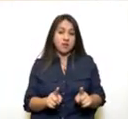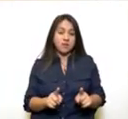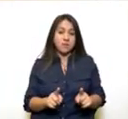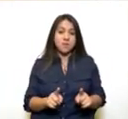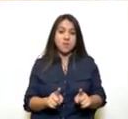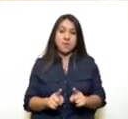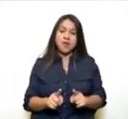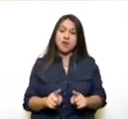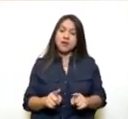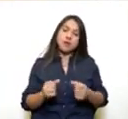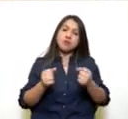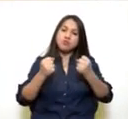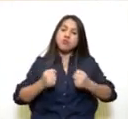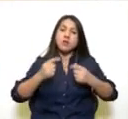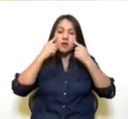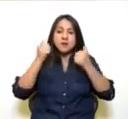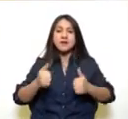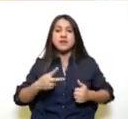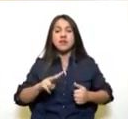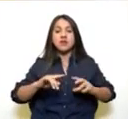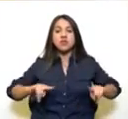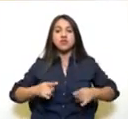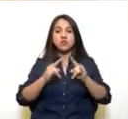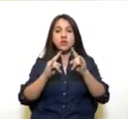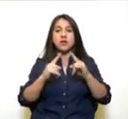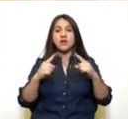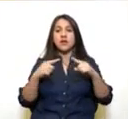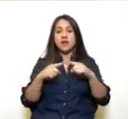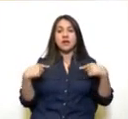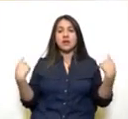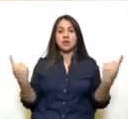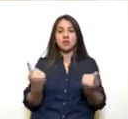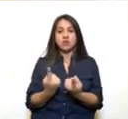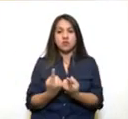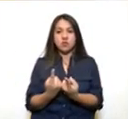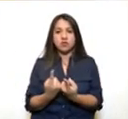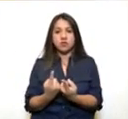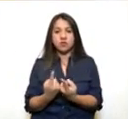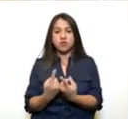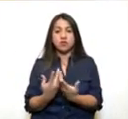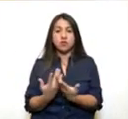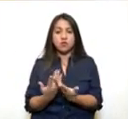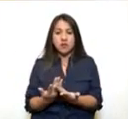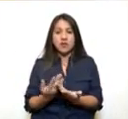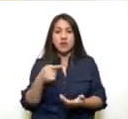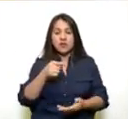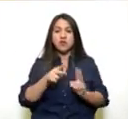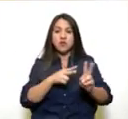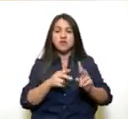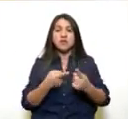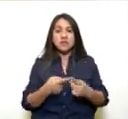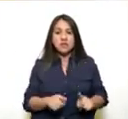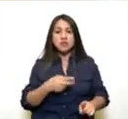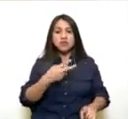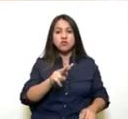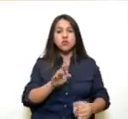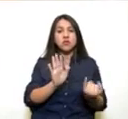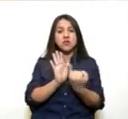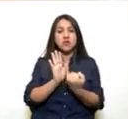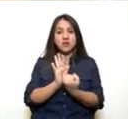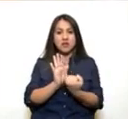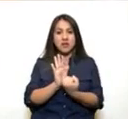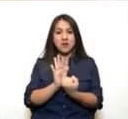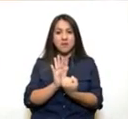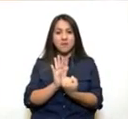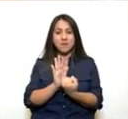lo que son capaces de construir en el entorno en conjunto eso lo hace distinto su identidad